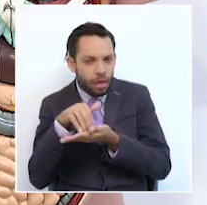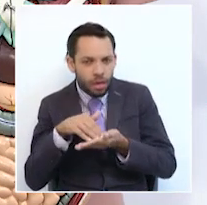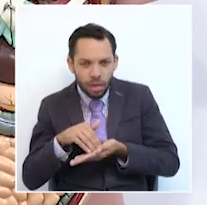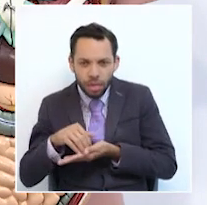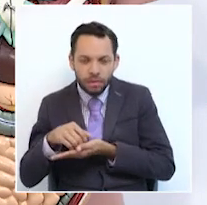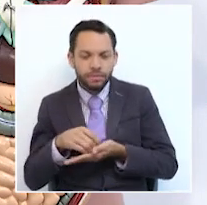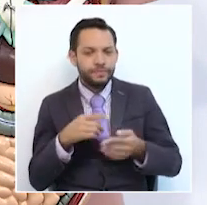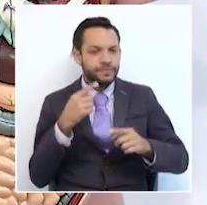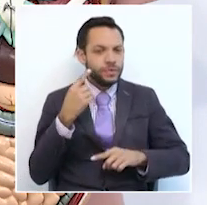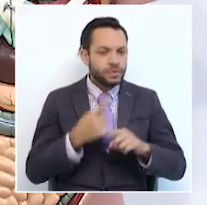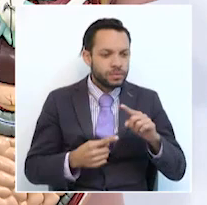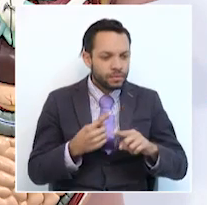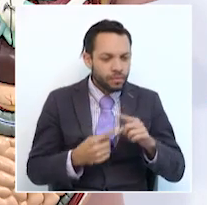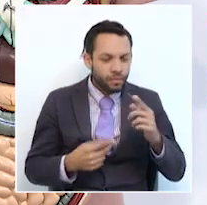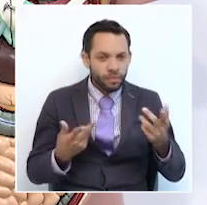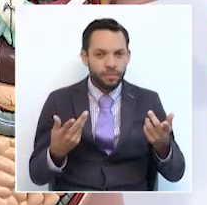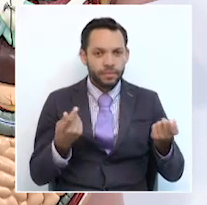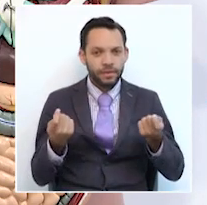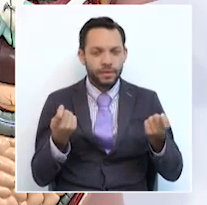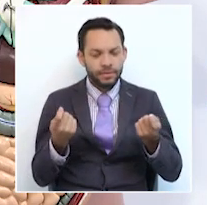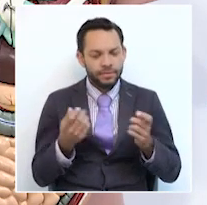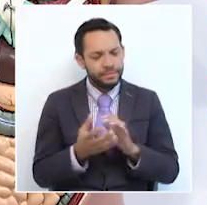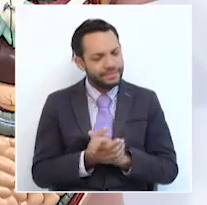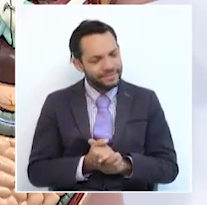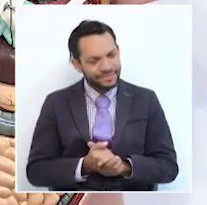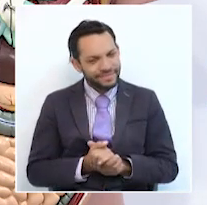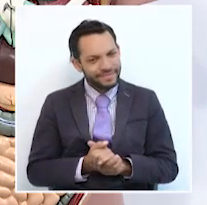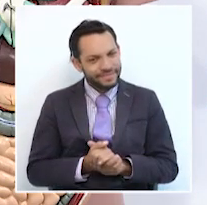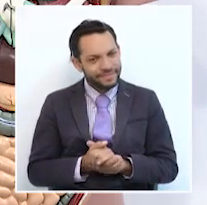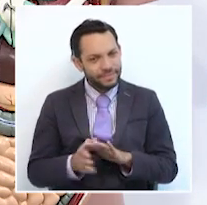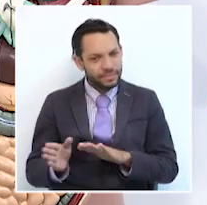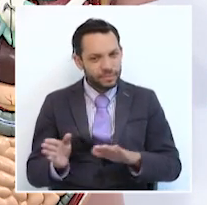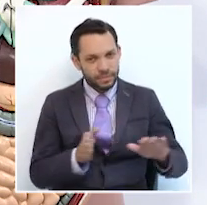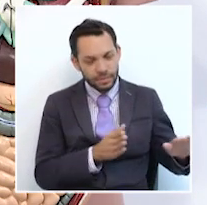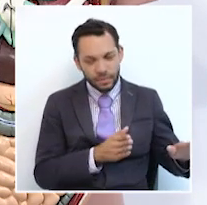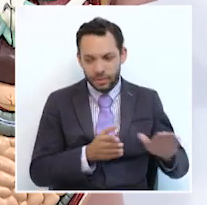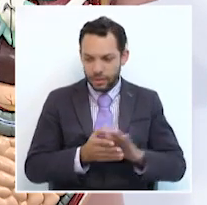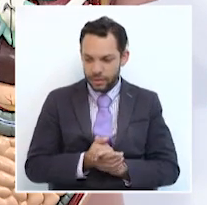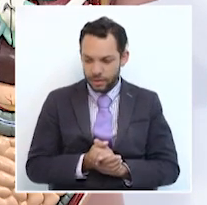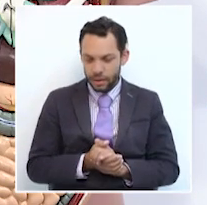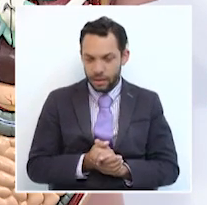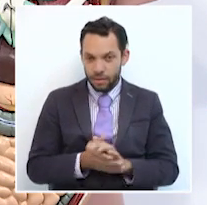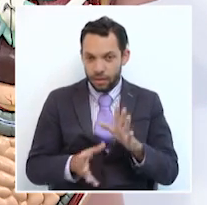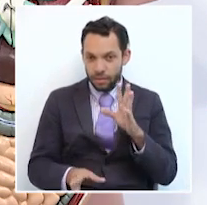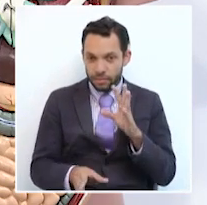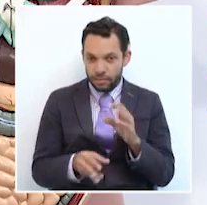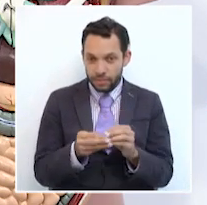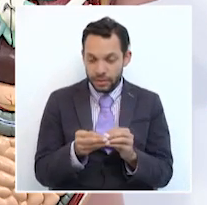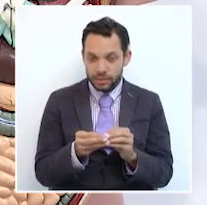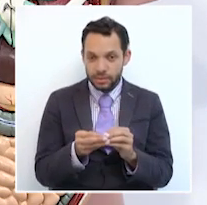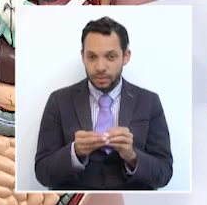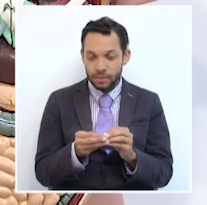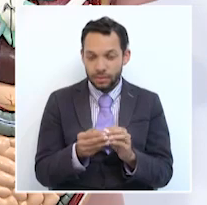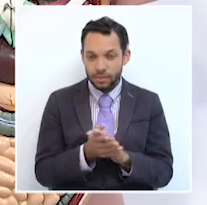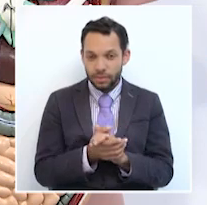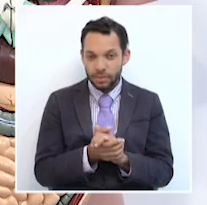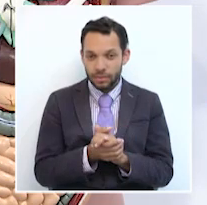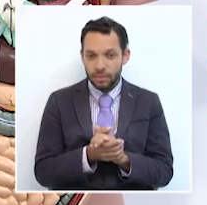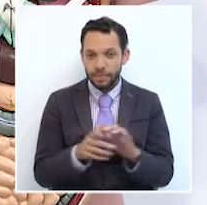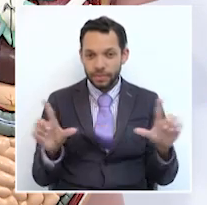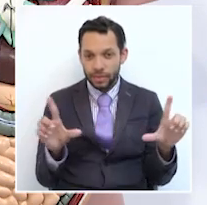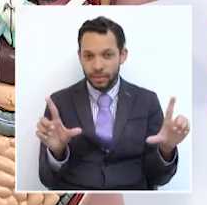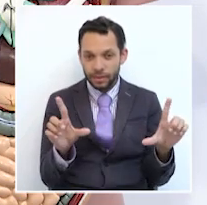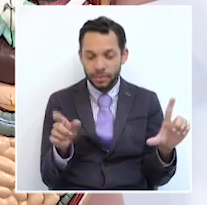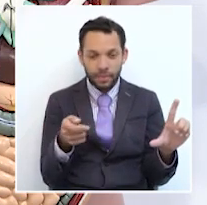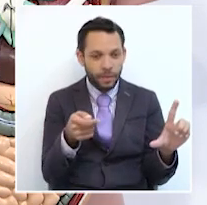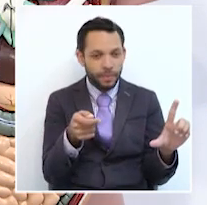tampoco puede hacerse este procedimiento con el plasma la otra alternativa es para mirar los doctores que yo lo miré a usted no sea